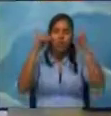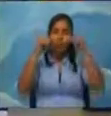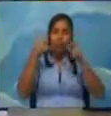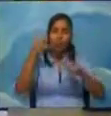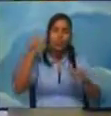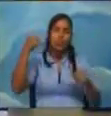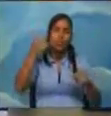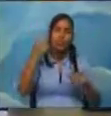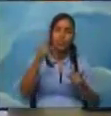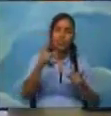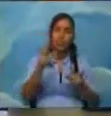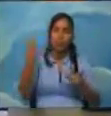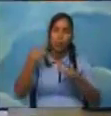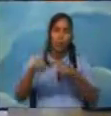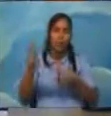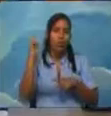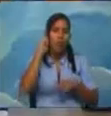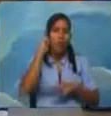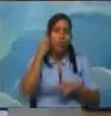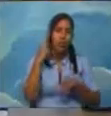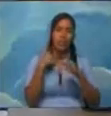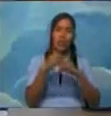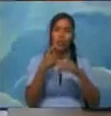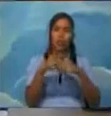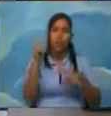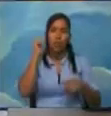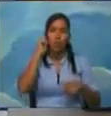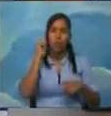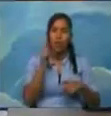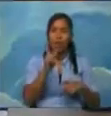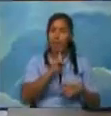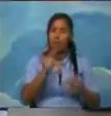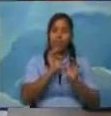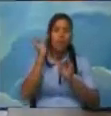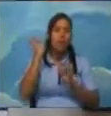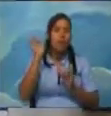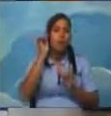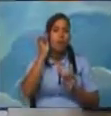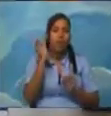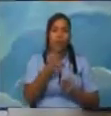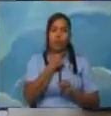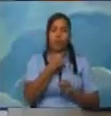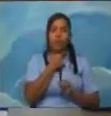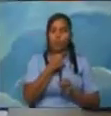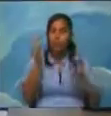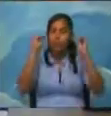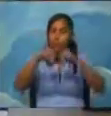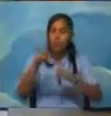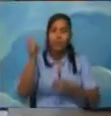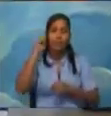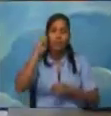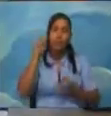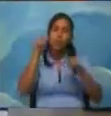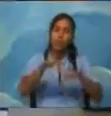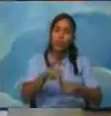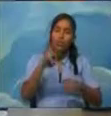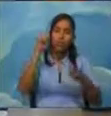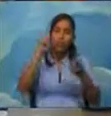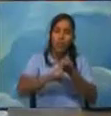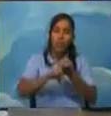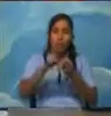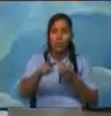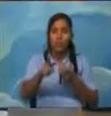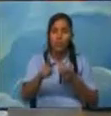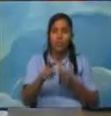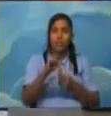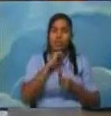Y con la pantallita llena de una fotografía de otra mujer. Si vas a poner una mujer, pon la tuya, que es tuya,